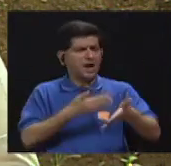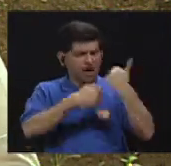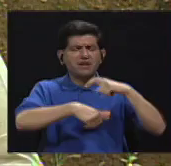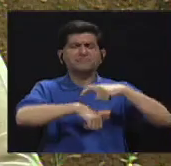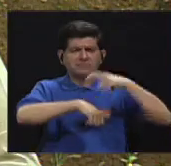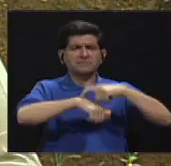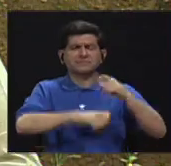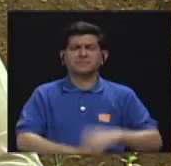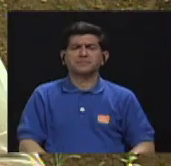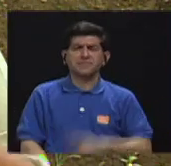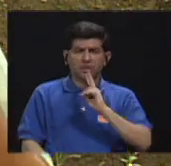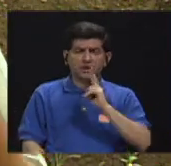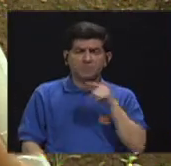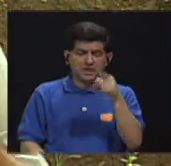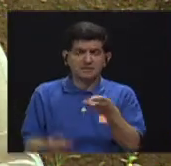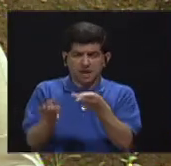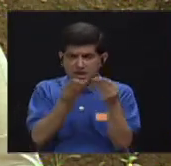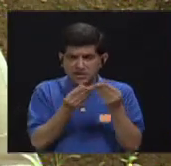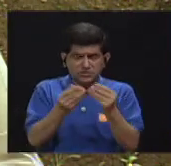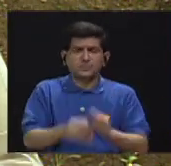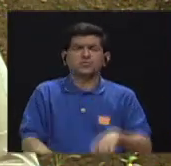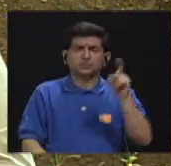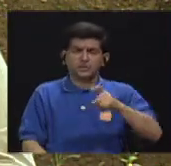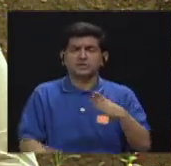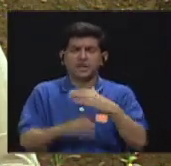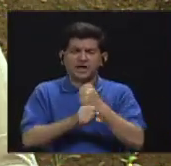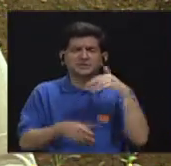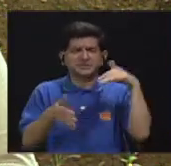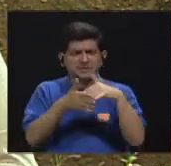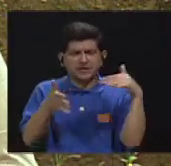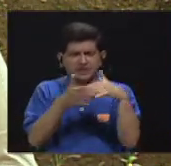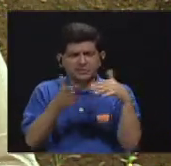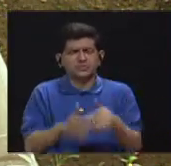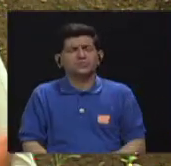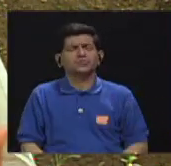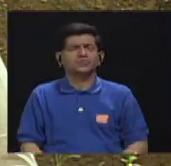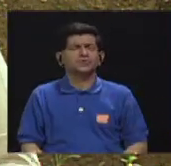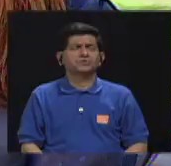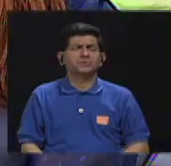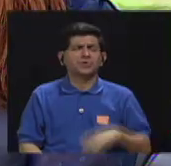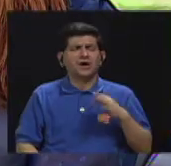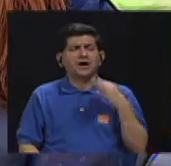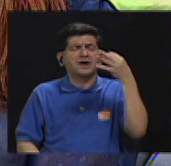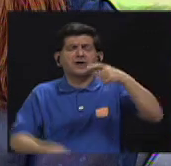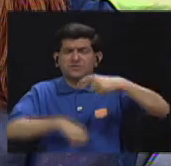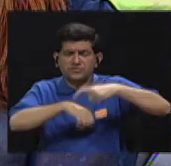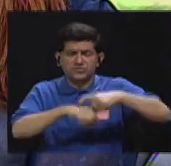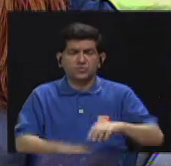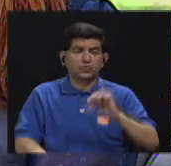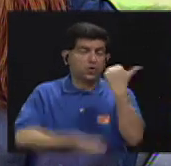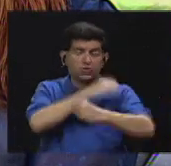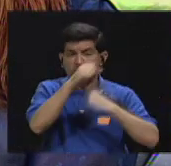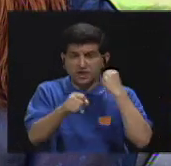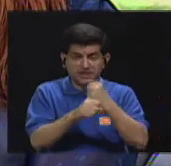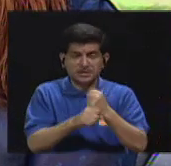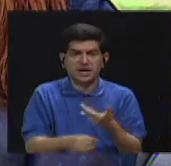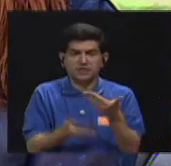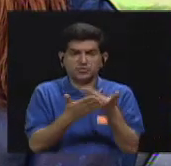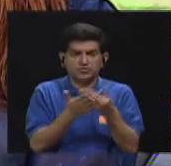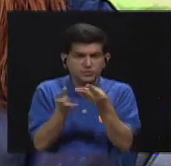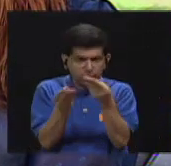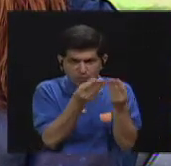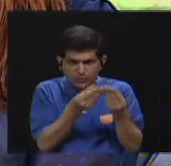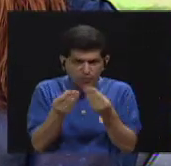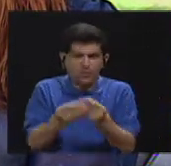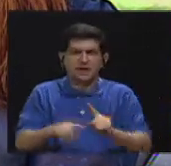bastante tiempo, porque en realidad para sacar este producto tuvieron que hacer muchísimos estudios a muy largo plazo. Entonces son investigaciones de 10 años en donde probaron